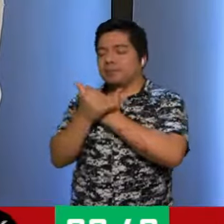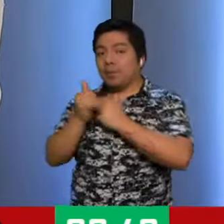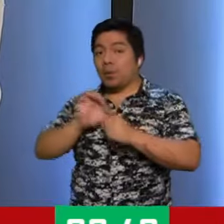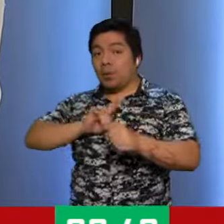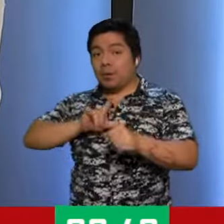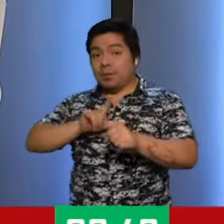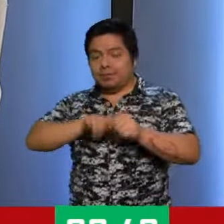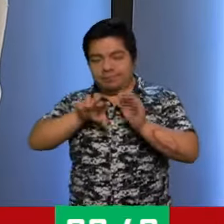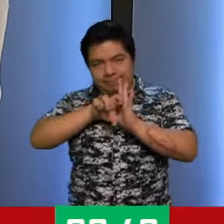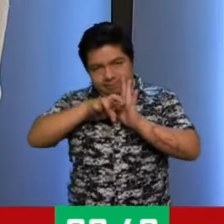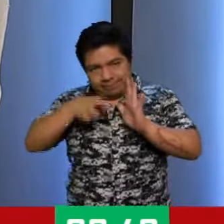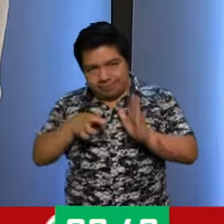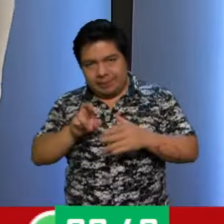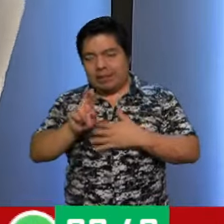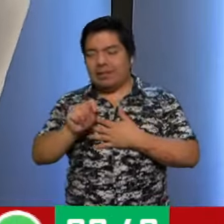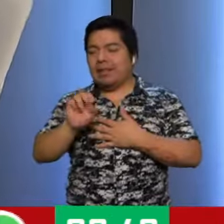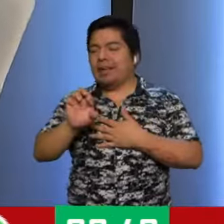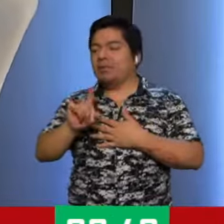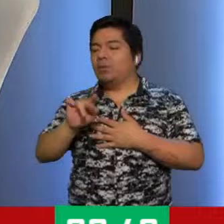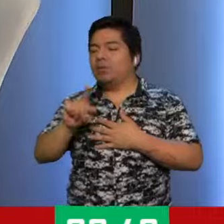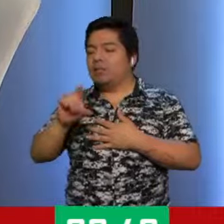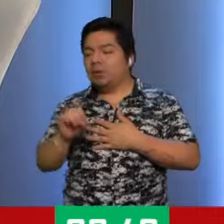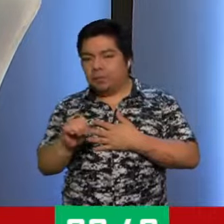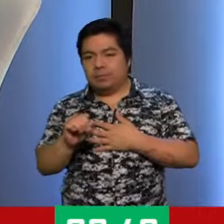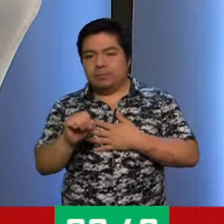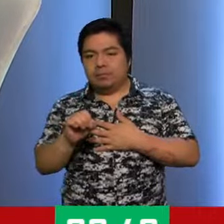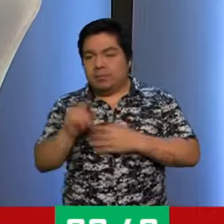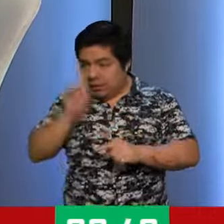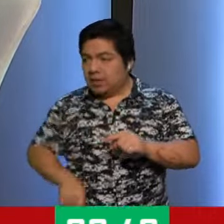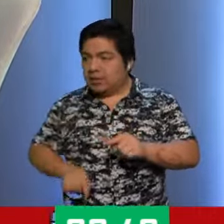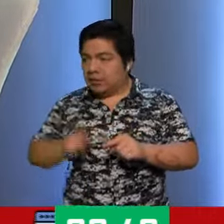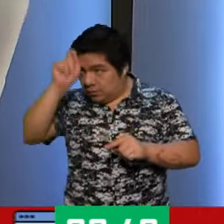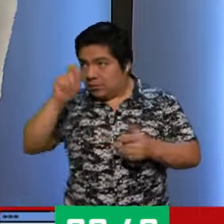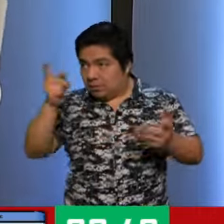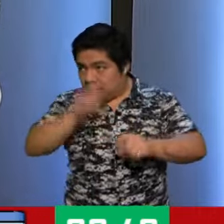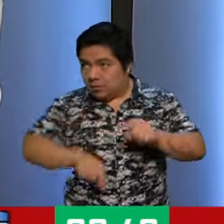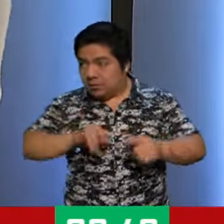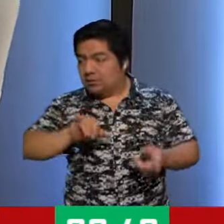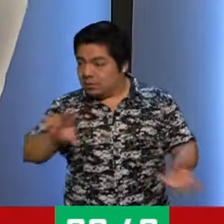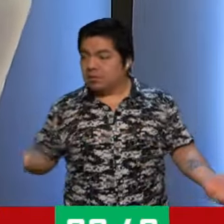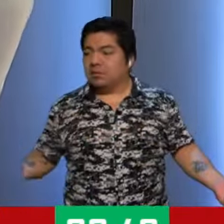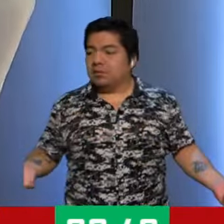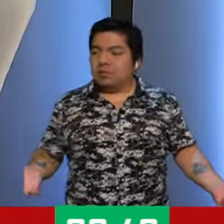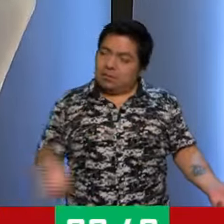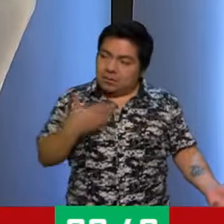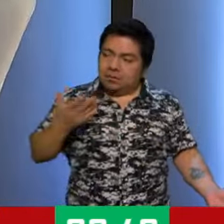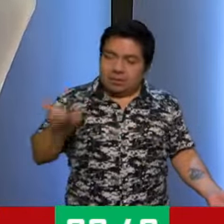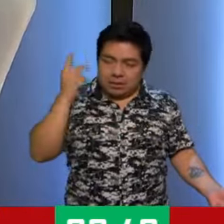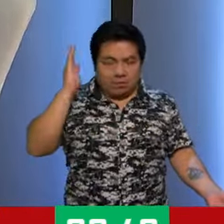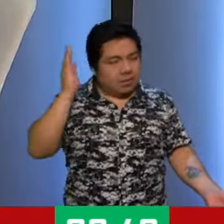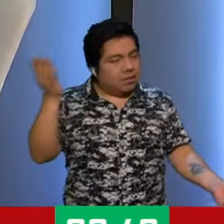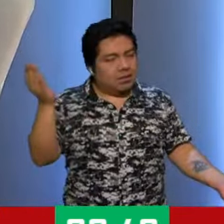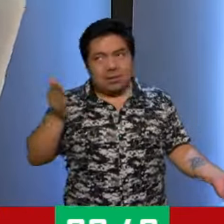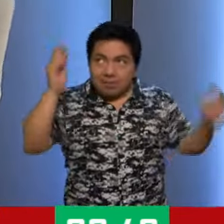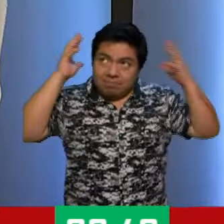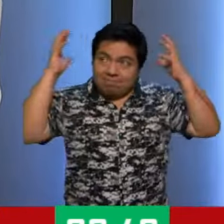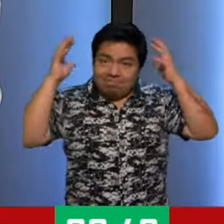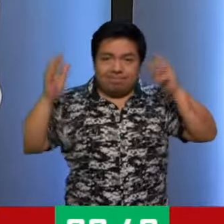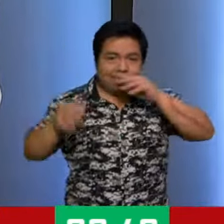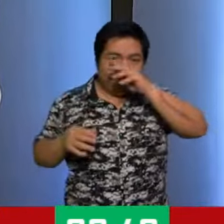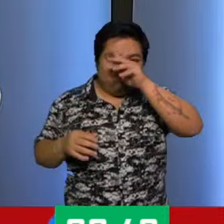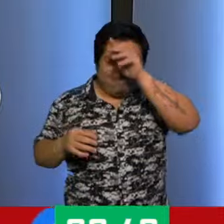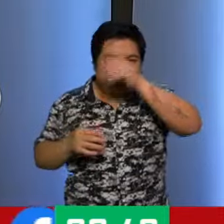revista Translúcido. Así es. ¿Se la va a quitar o qué? Me la estoy acomodando, señores, le estoy haciendo de mi tamaño. Cabezón. Deje usted lo sí, cabezón, como lo